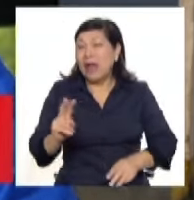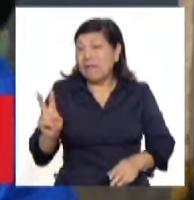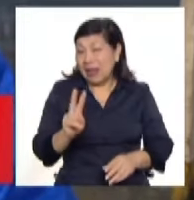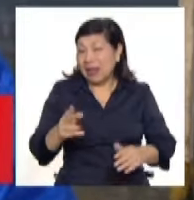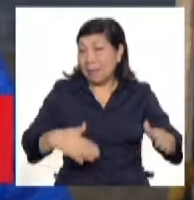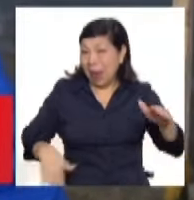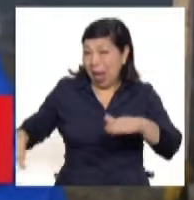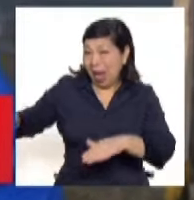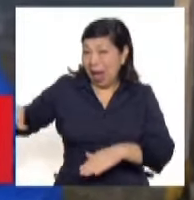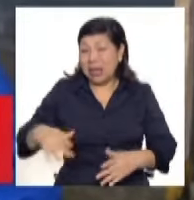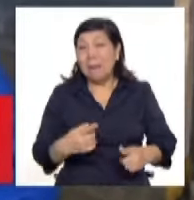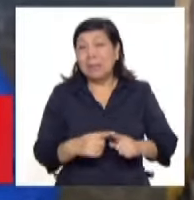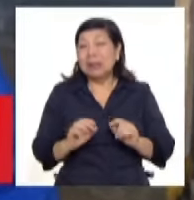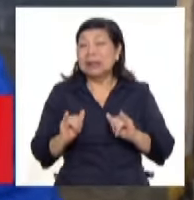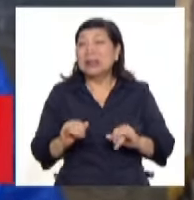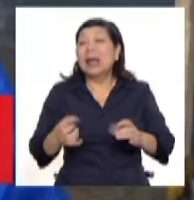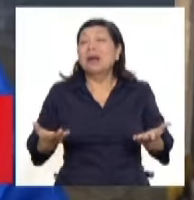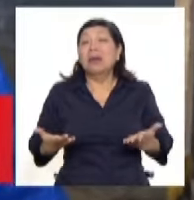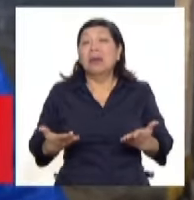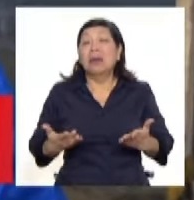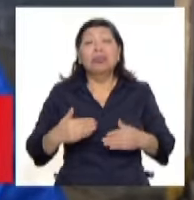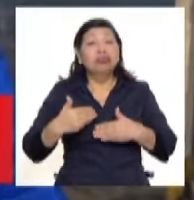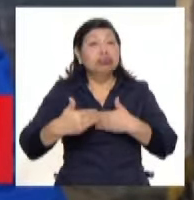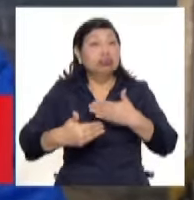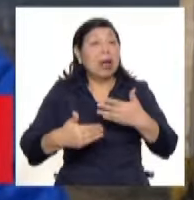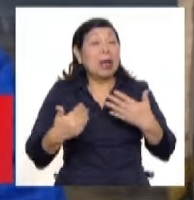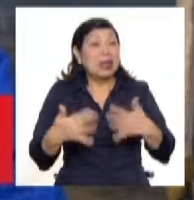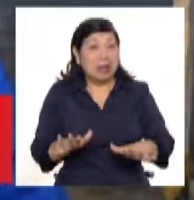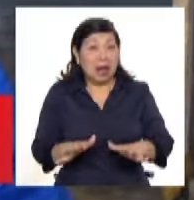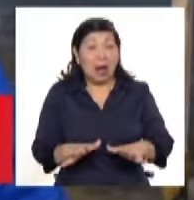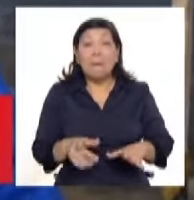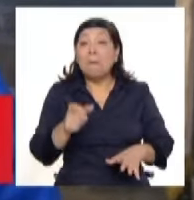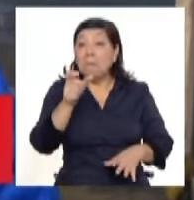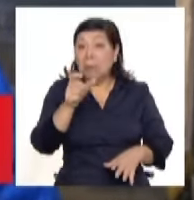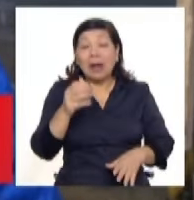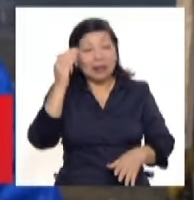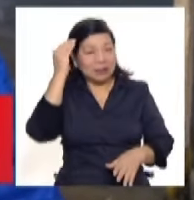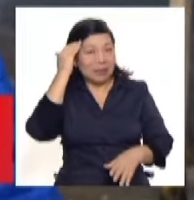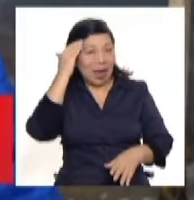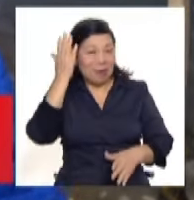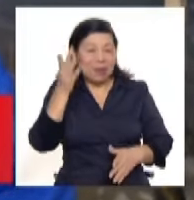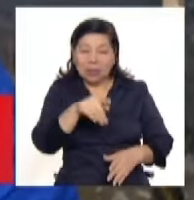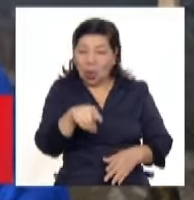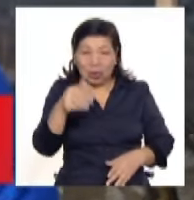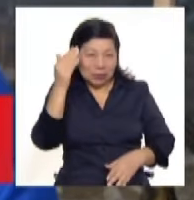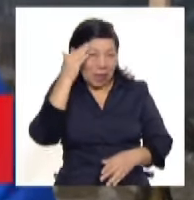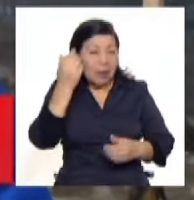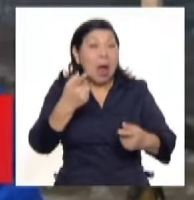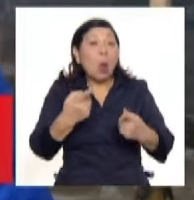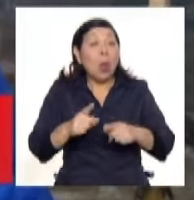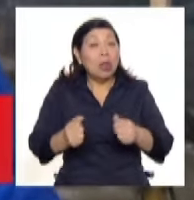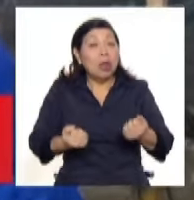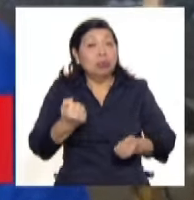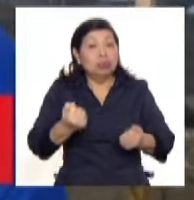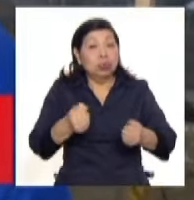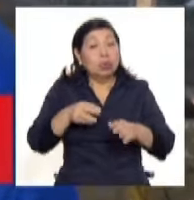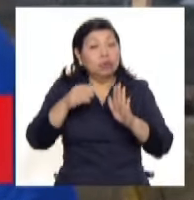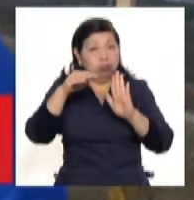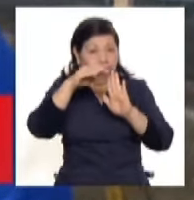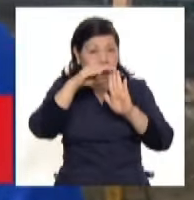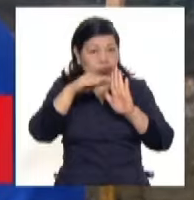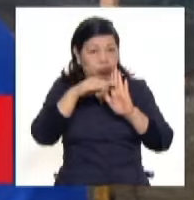Entonces, ese desarrollo se va a ejecutar a lo largo del tiempo, sin embargo, ya los conductores tienen que tomar conocimiento que este es el circuito que deben